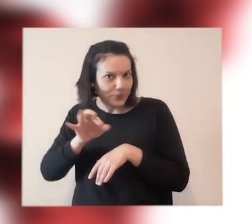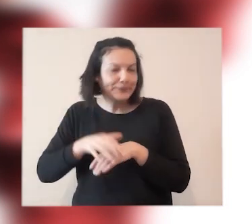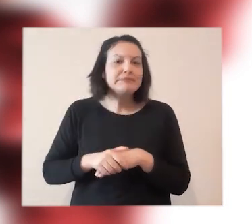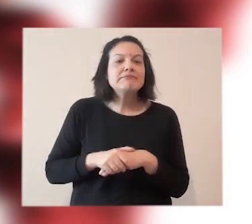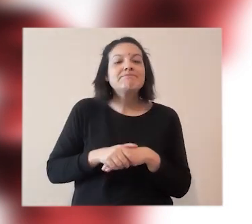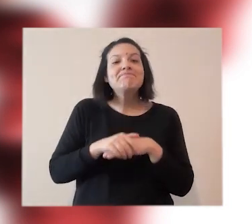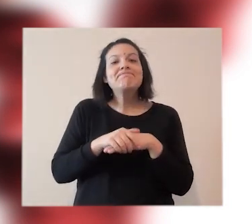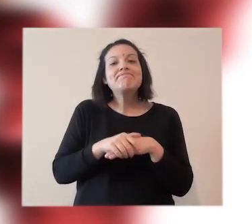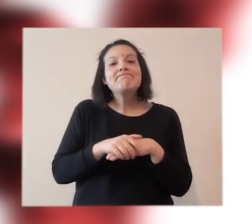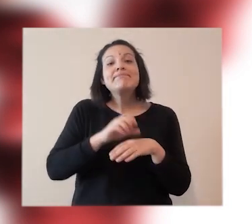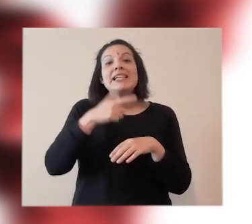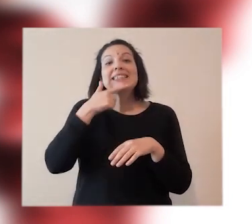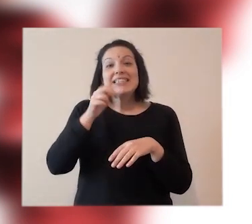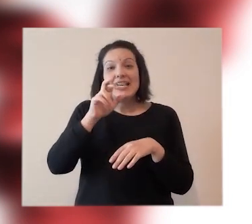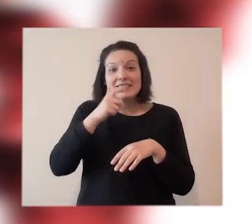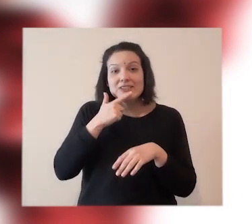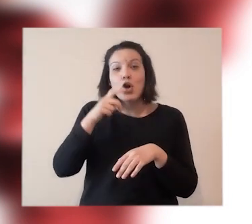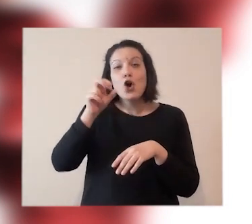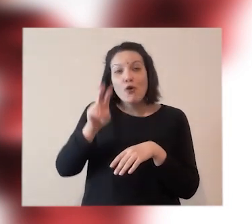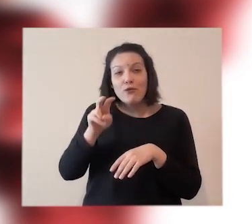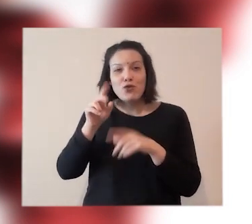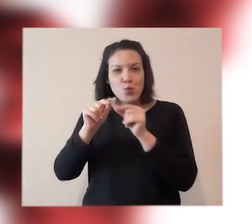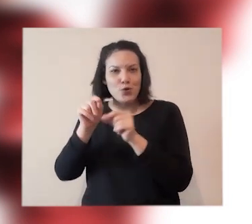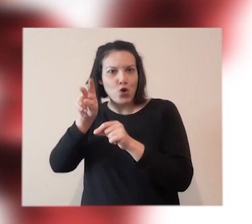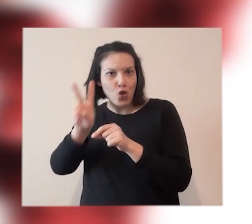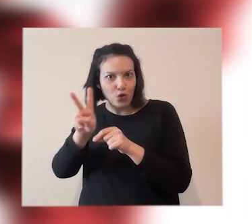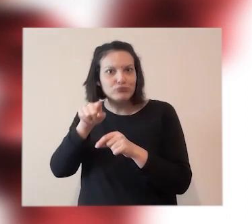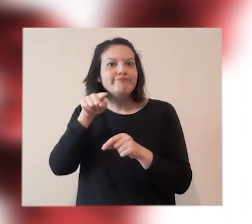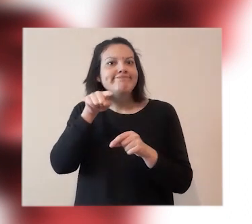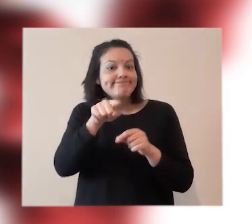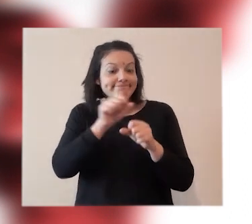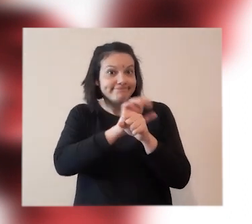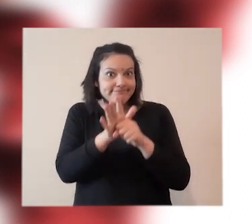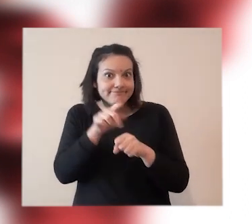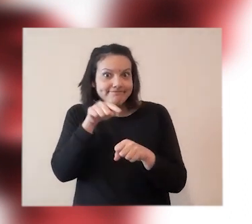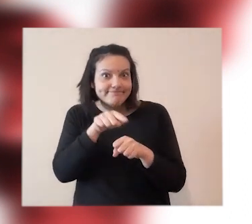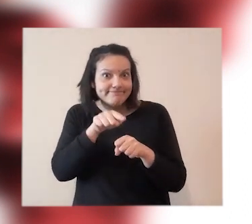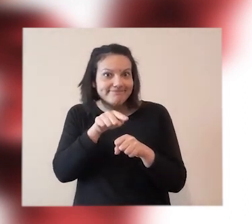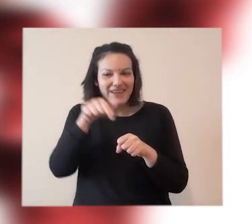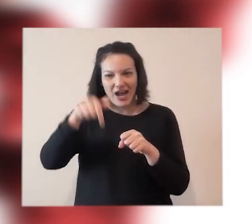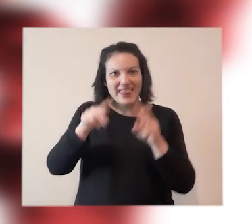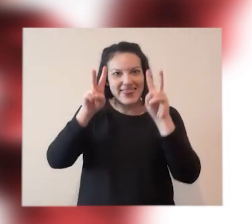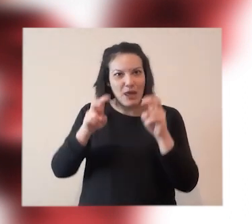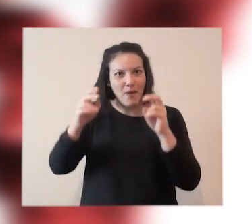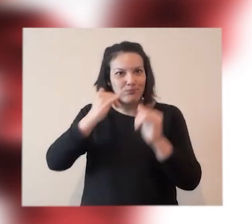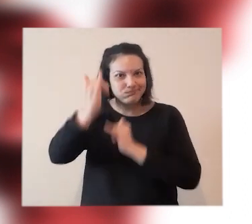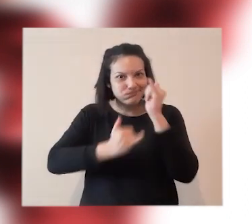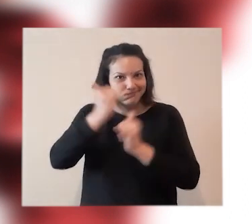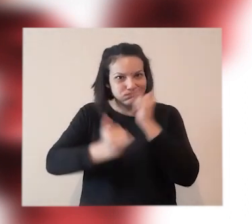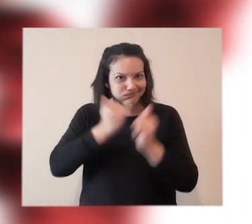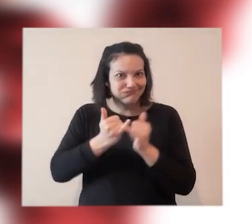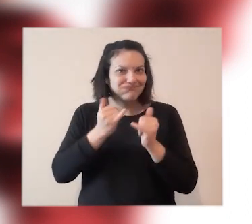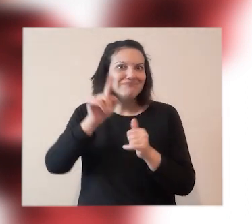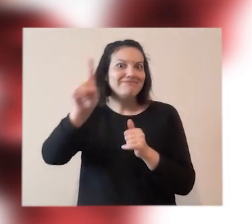Básicamente, el SARS-CoV-2, que es el que es el objeto, digamos, de esta charla, y bueno, como les decía, el causal